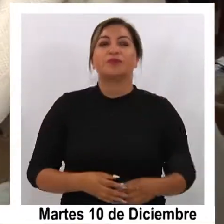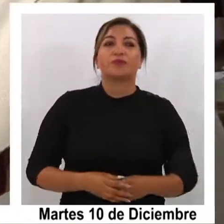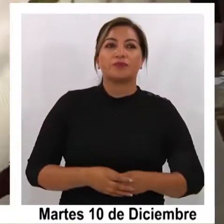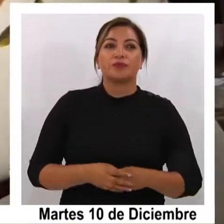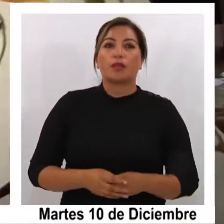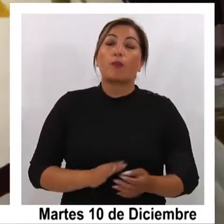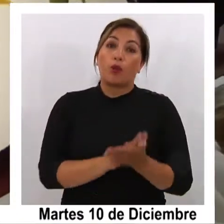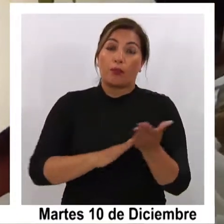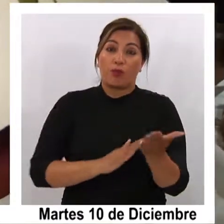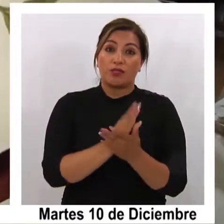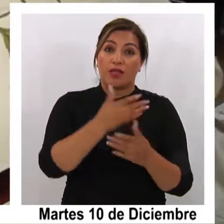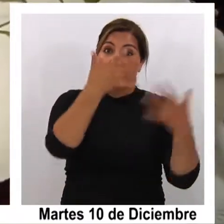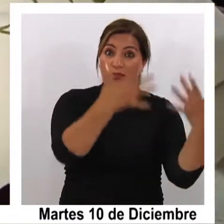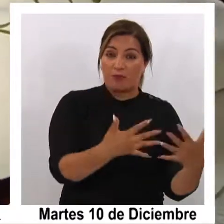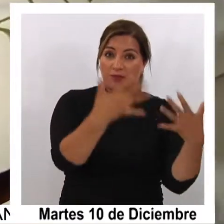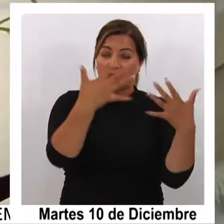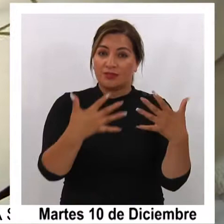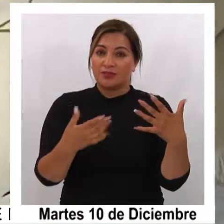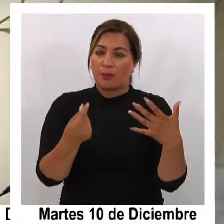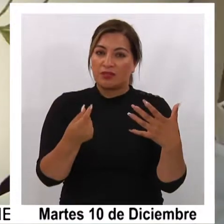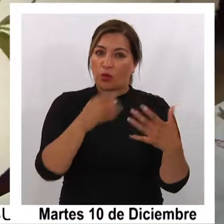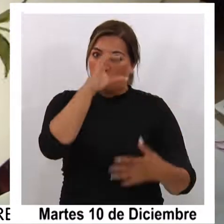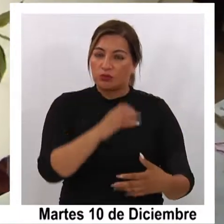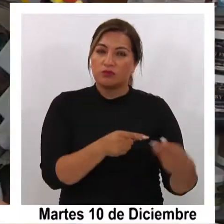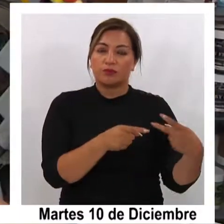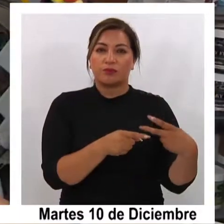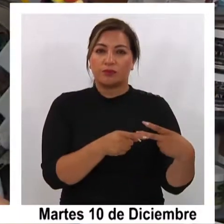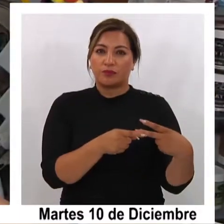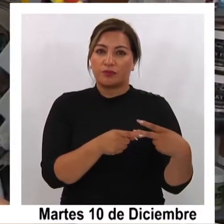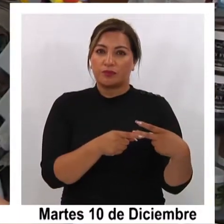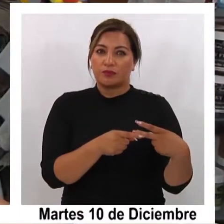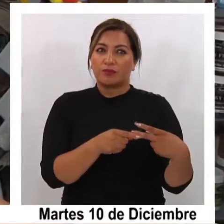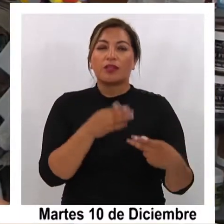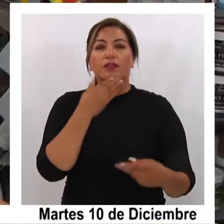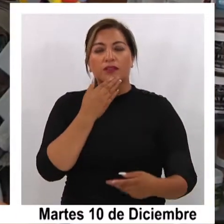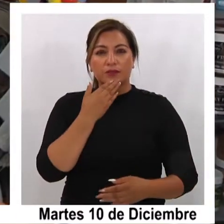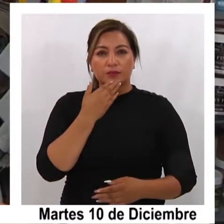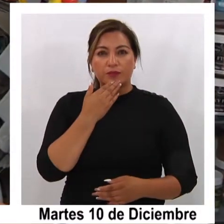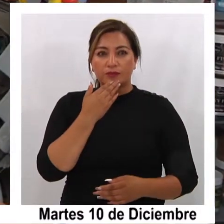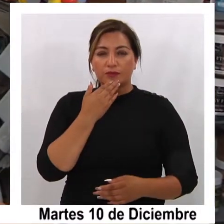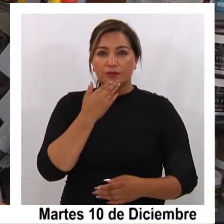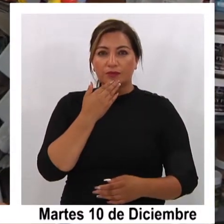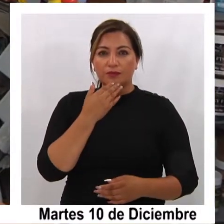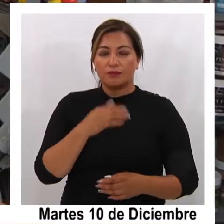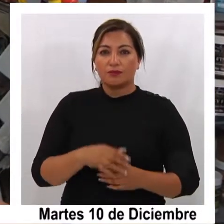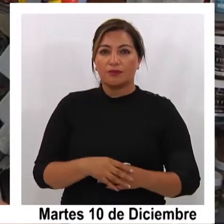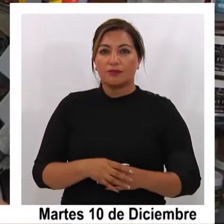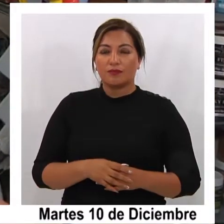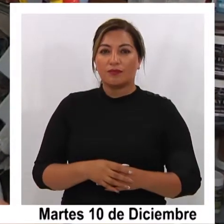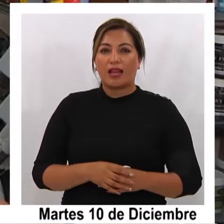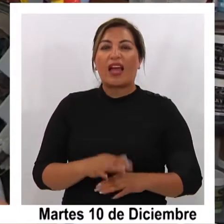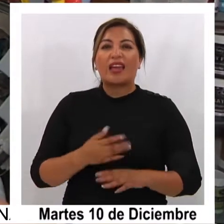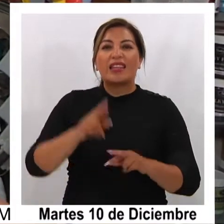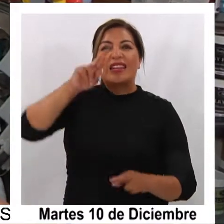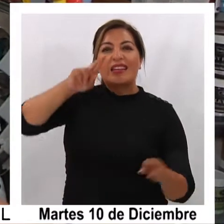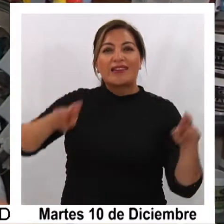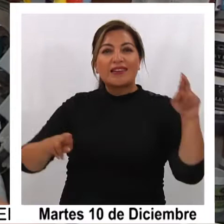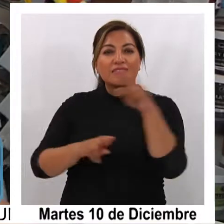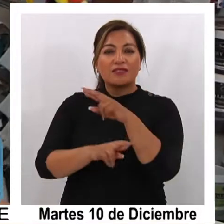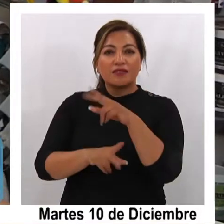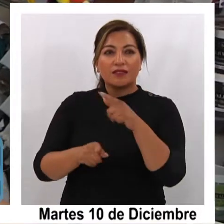tres horas cada una. Tenemos precios de 10.000, tenemos este set que va a ir